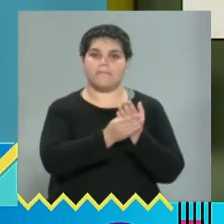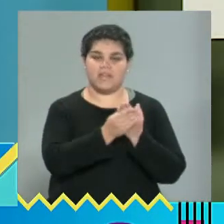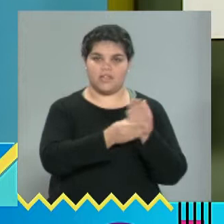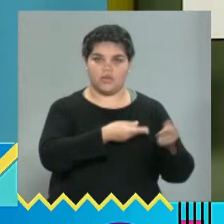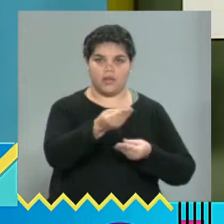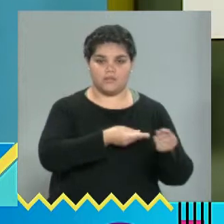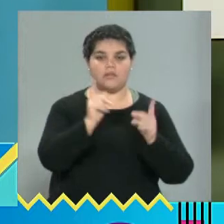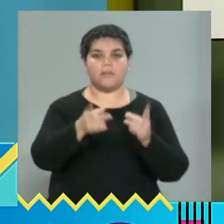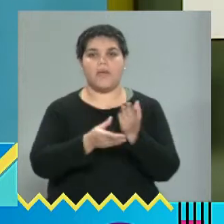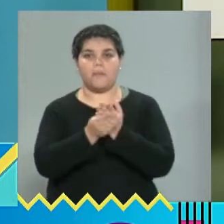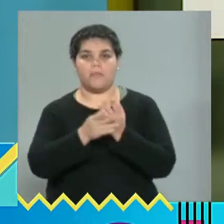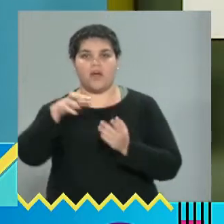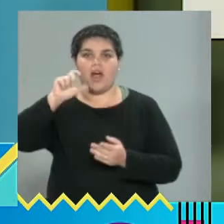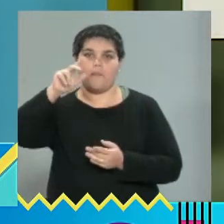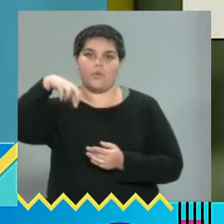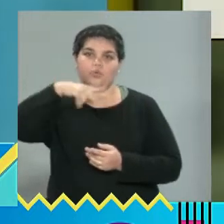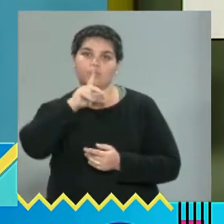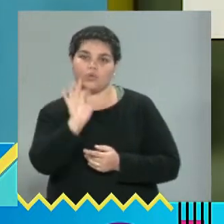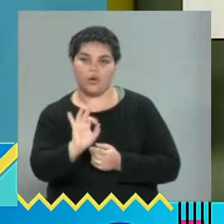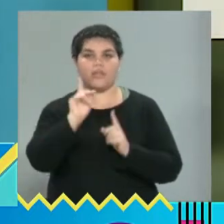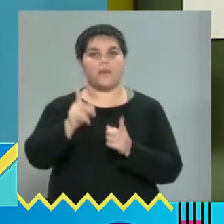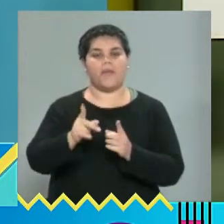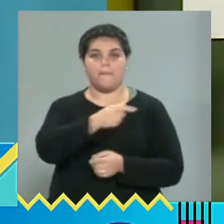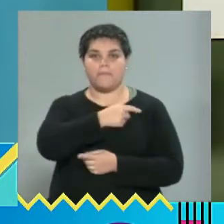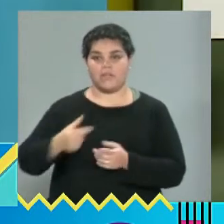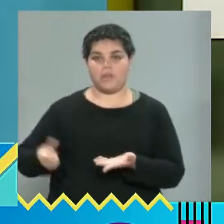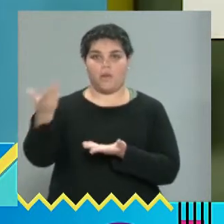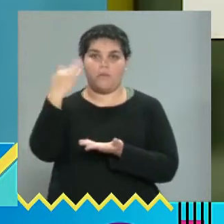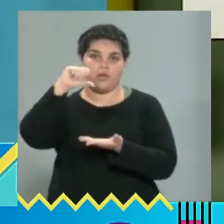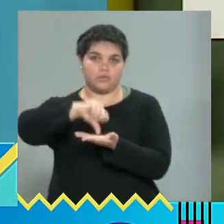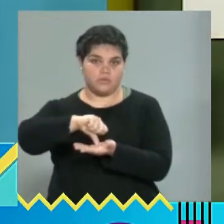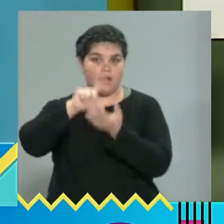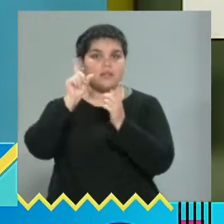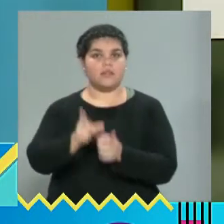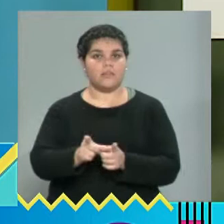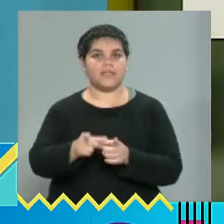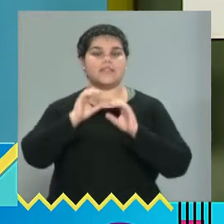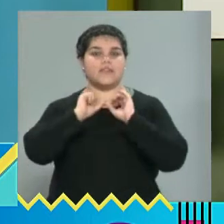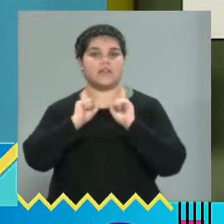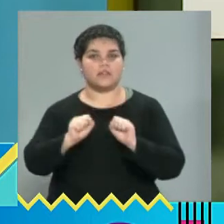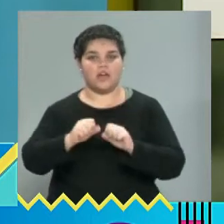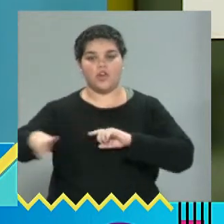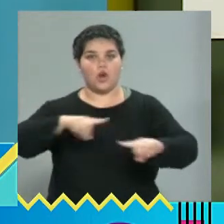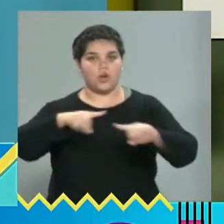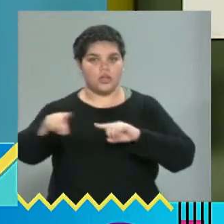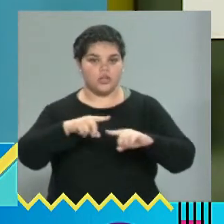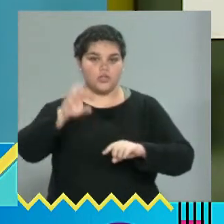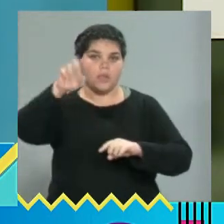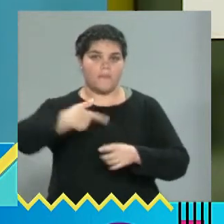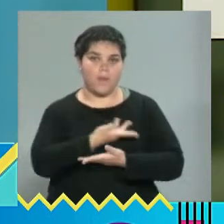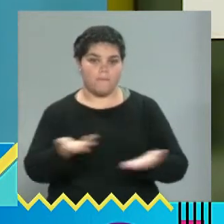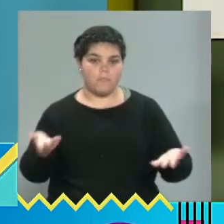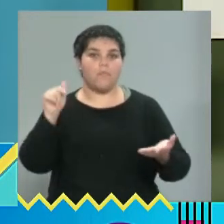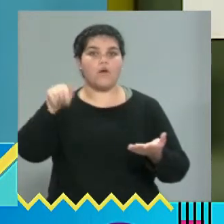ministro de Finanzas Luis Caputo, el presidente del Banco Central Federico Sturzenegger y el secretario de Coordinación de Políticas Públicas